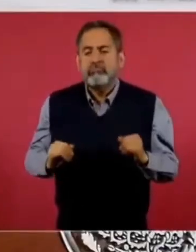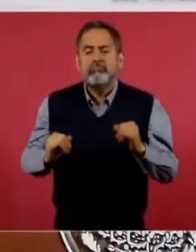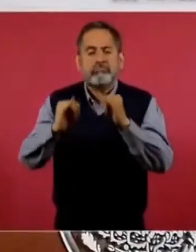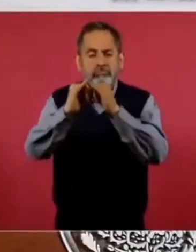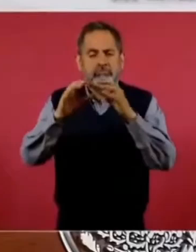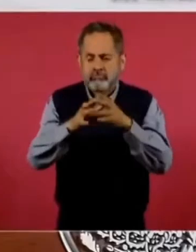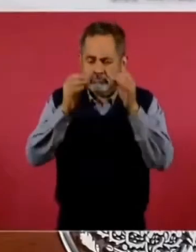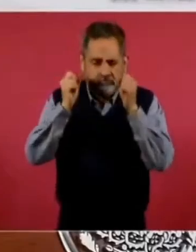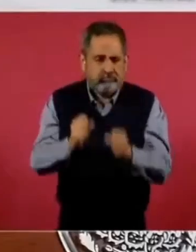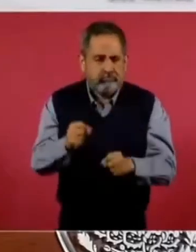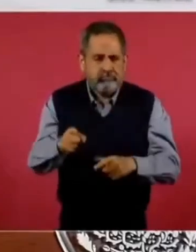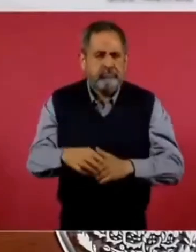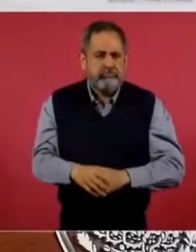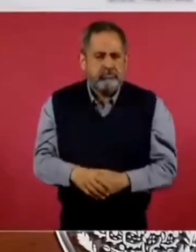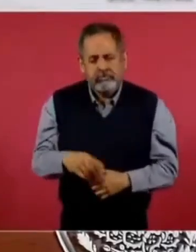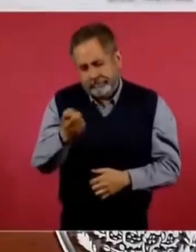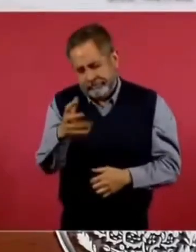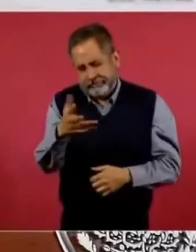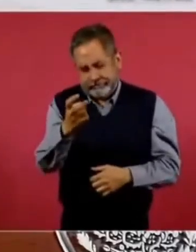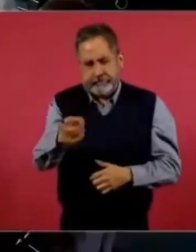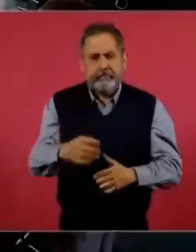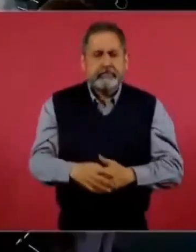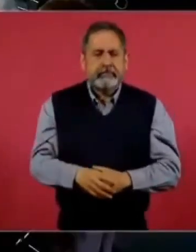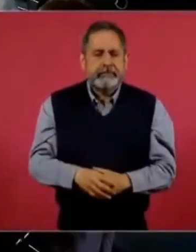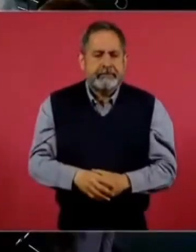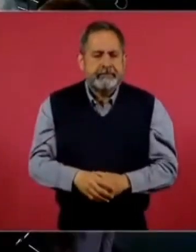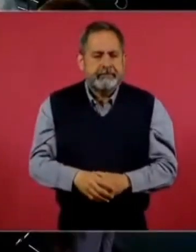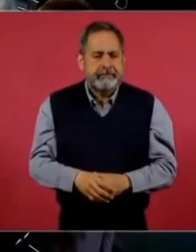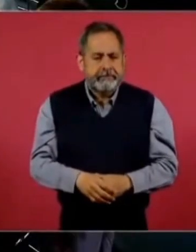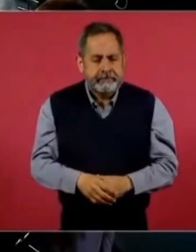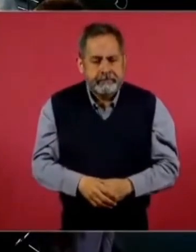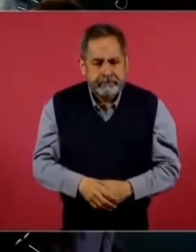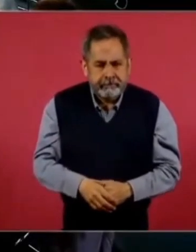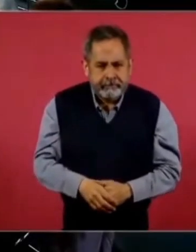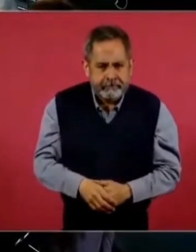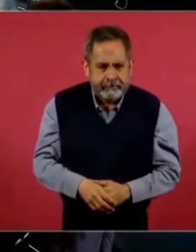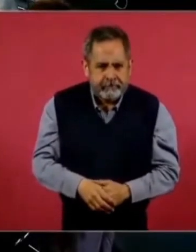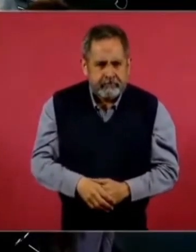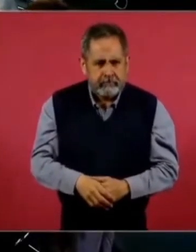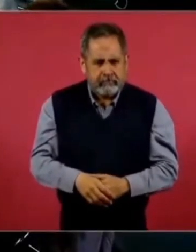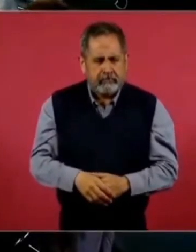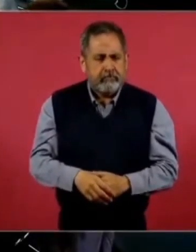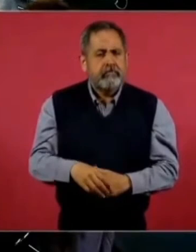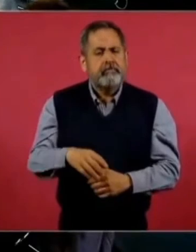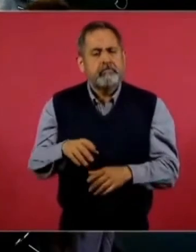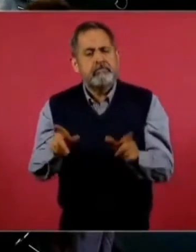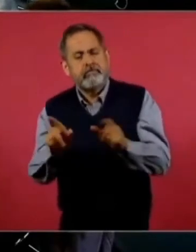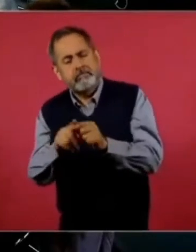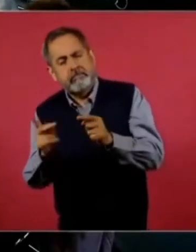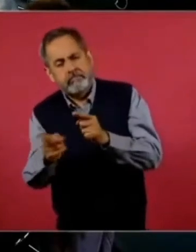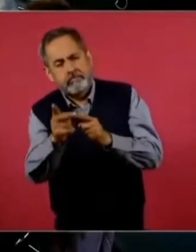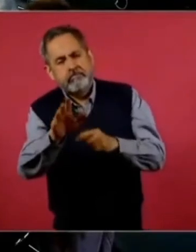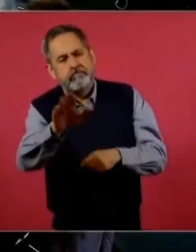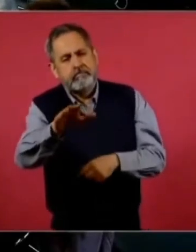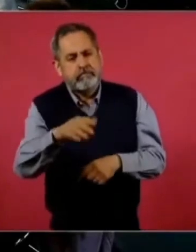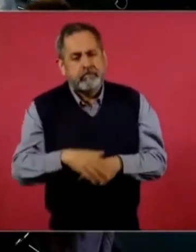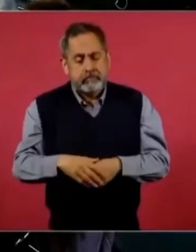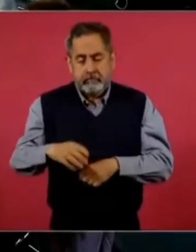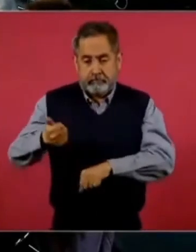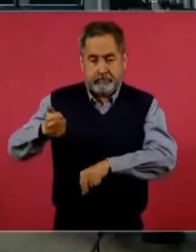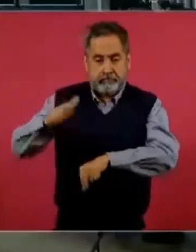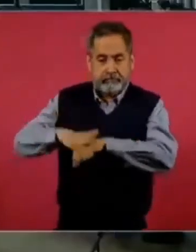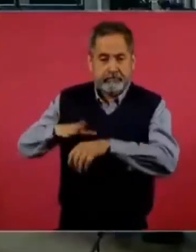consolidando, pero así está. Pero sería, cerrando mi pregunta, señor presidente, la